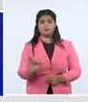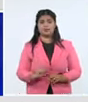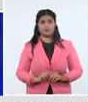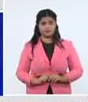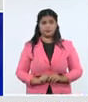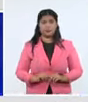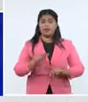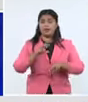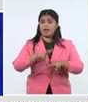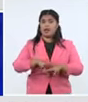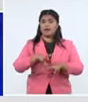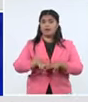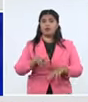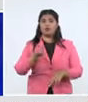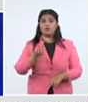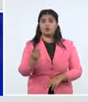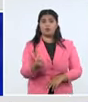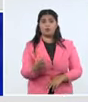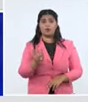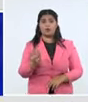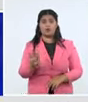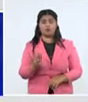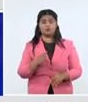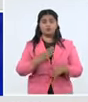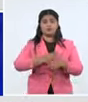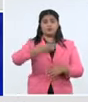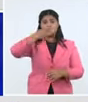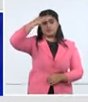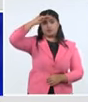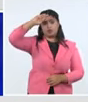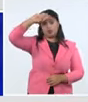La Habana 1,4%, Santiago de Cuba